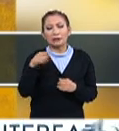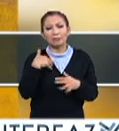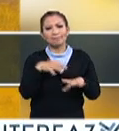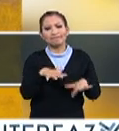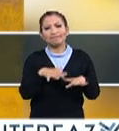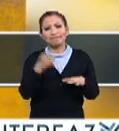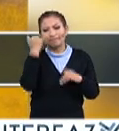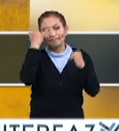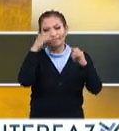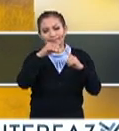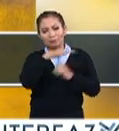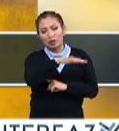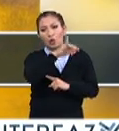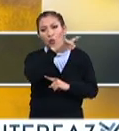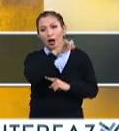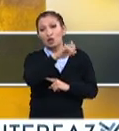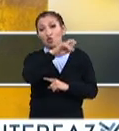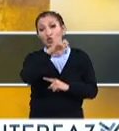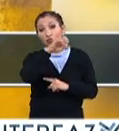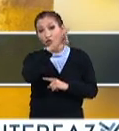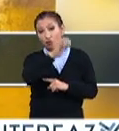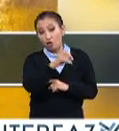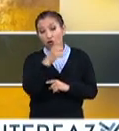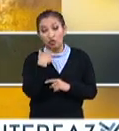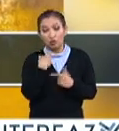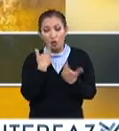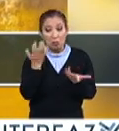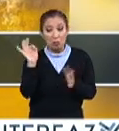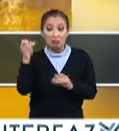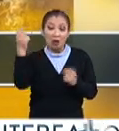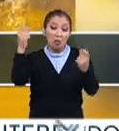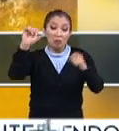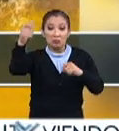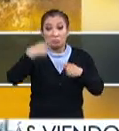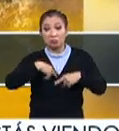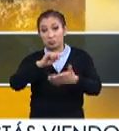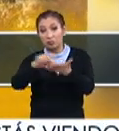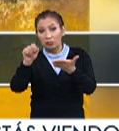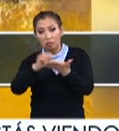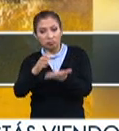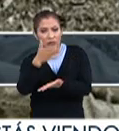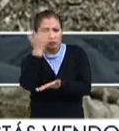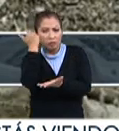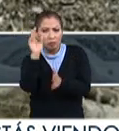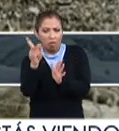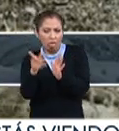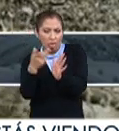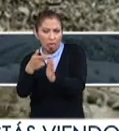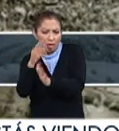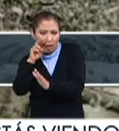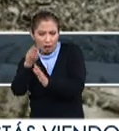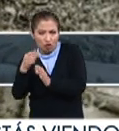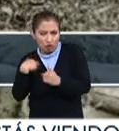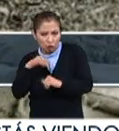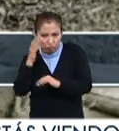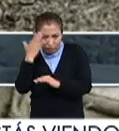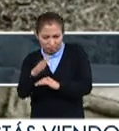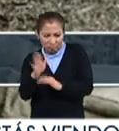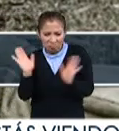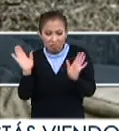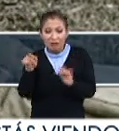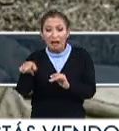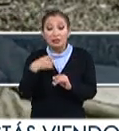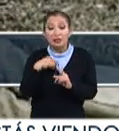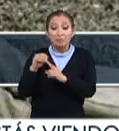impactado mucho la imaginación de Juan Rulfo. Yo me imagino que habrá algunos autores no muy frecuentados por nosotros